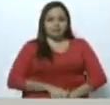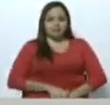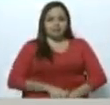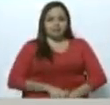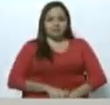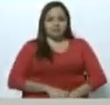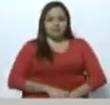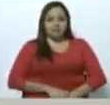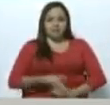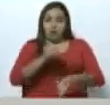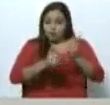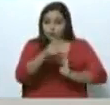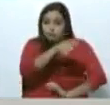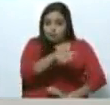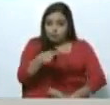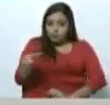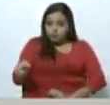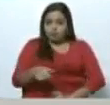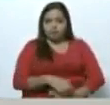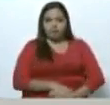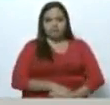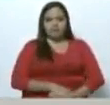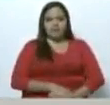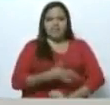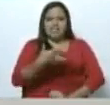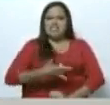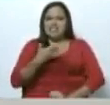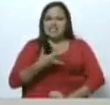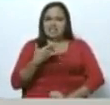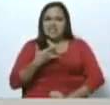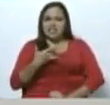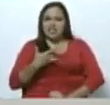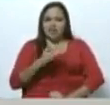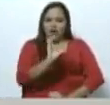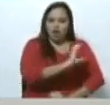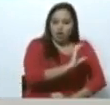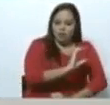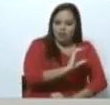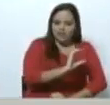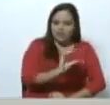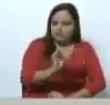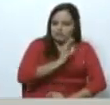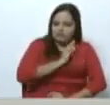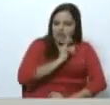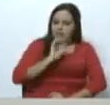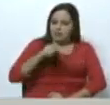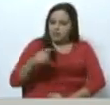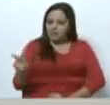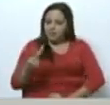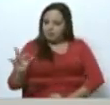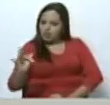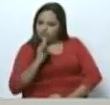Pero hay ciudadanos que se sienten colombianos y venezolanos al mismo tiempo.